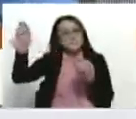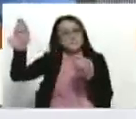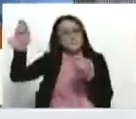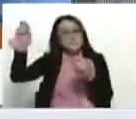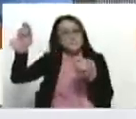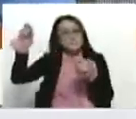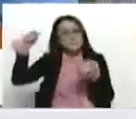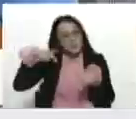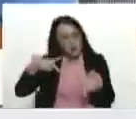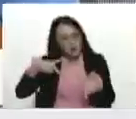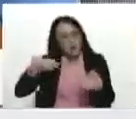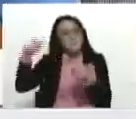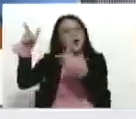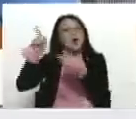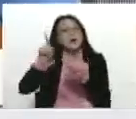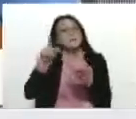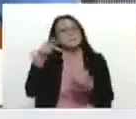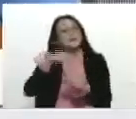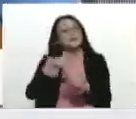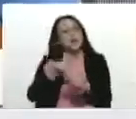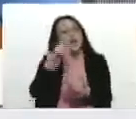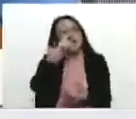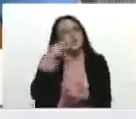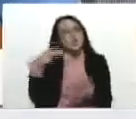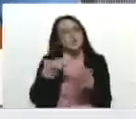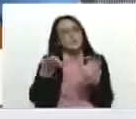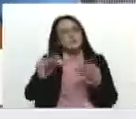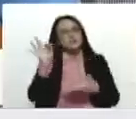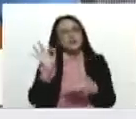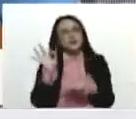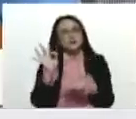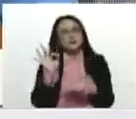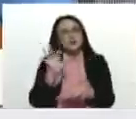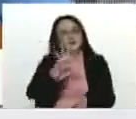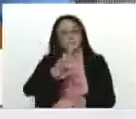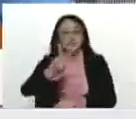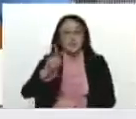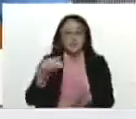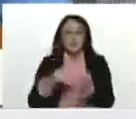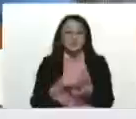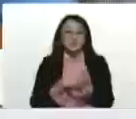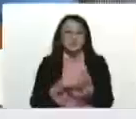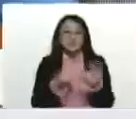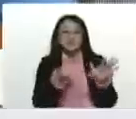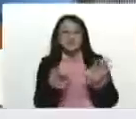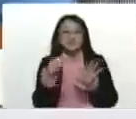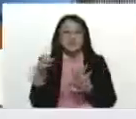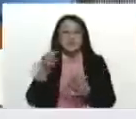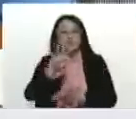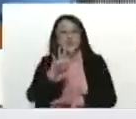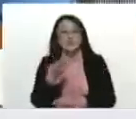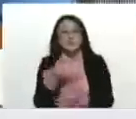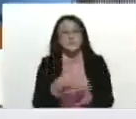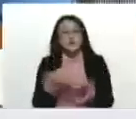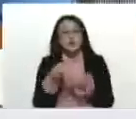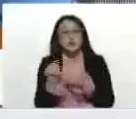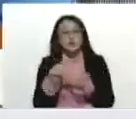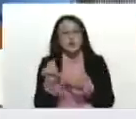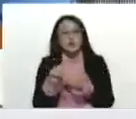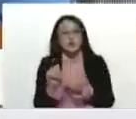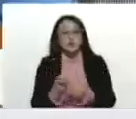exportación petrolera en el 2013 era 52 mil seiscientos nueve millones de dólares